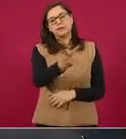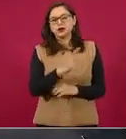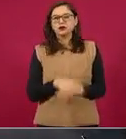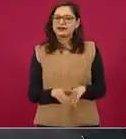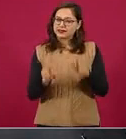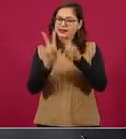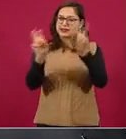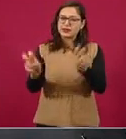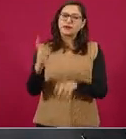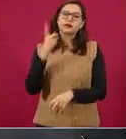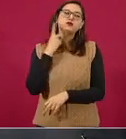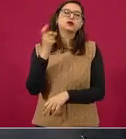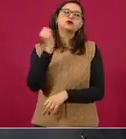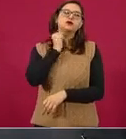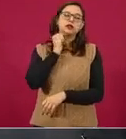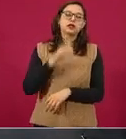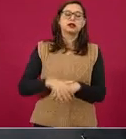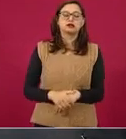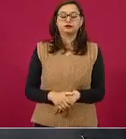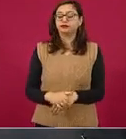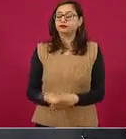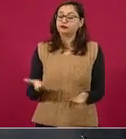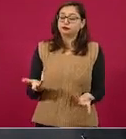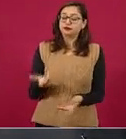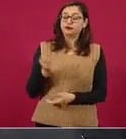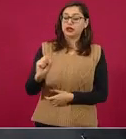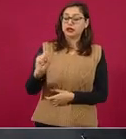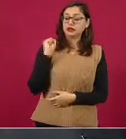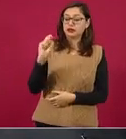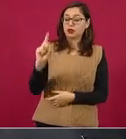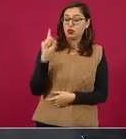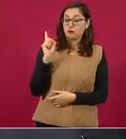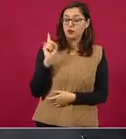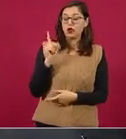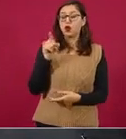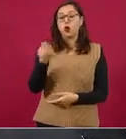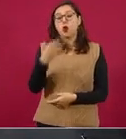semana Ricardo Monreal estaba por gira allá en Baja California.